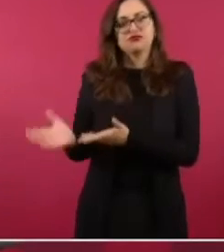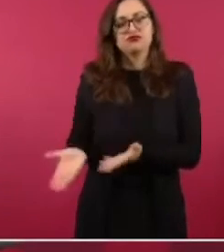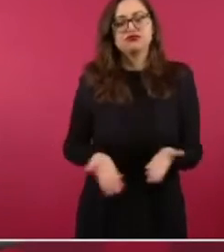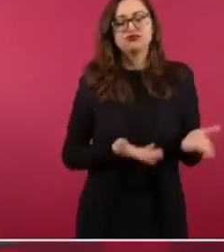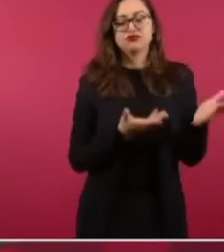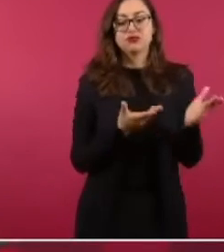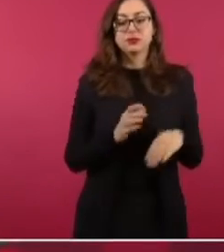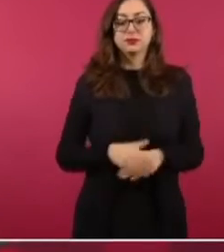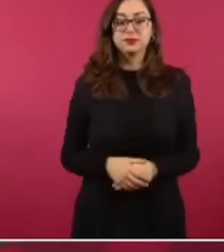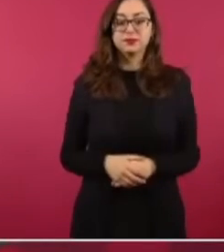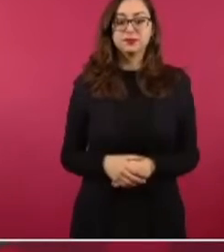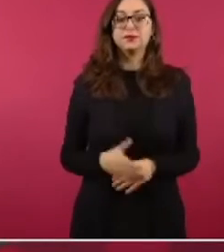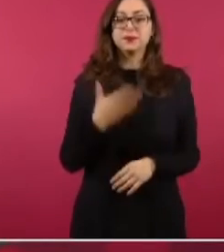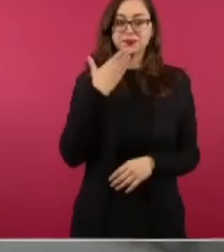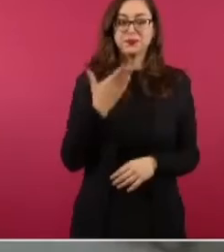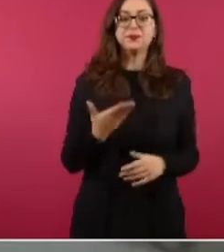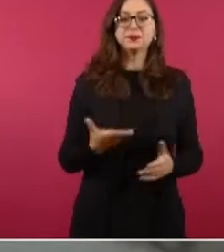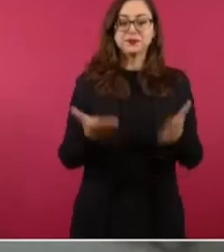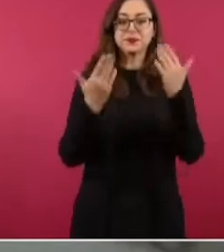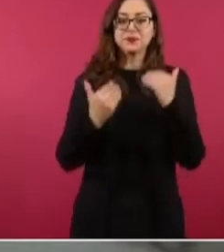Muy bien. Gracias, presidente.